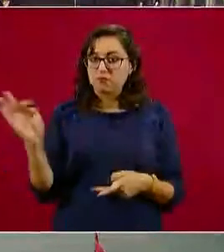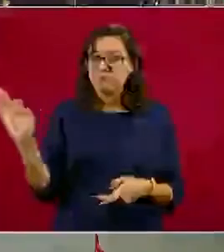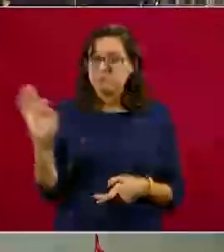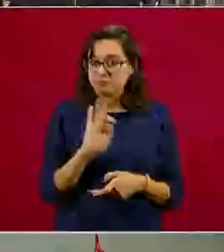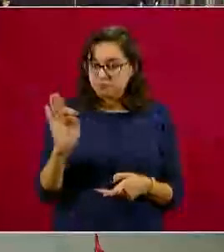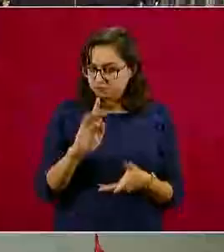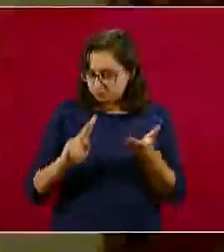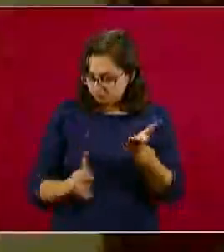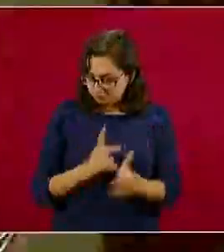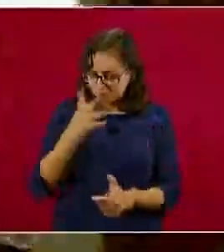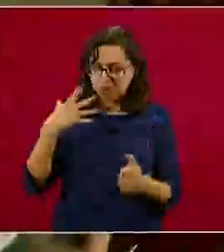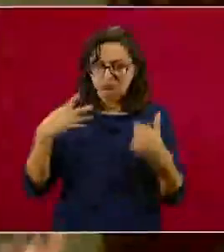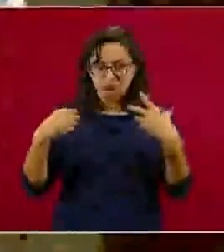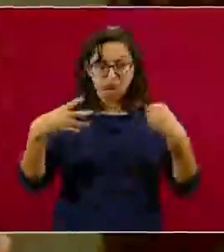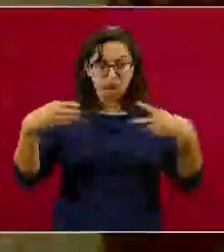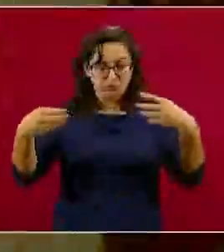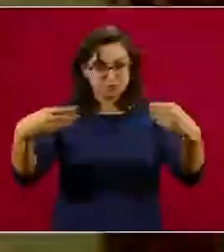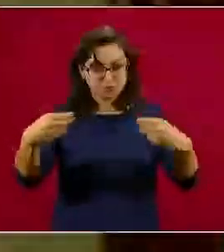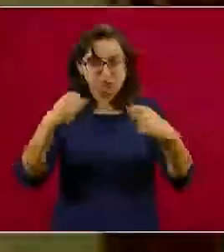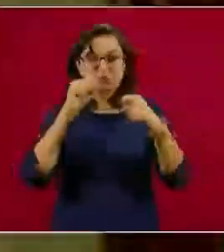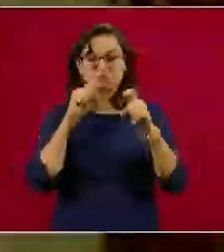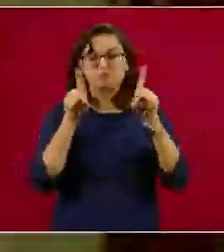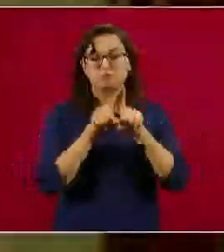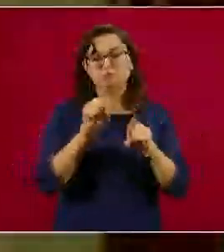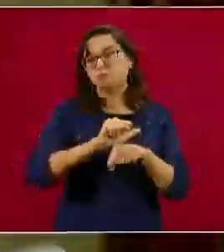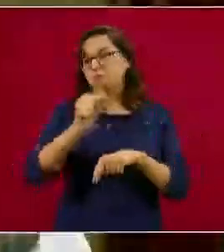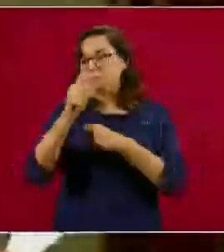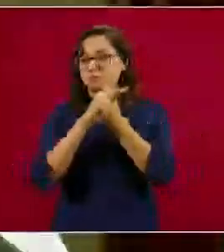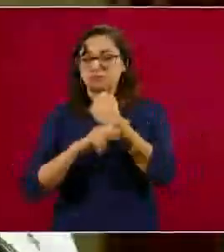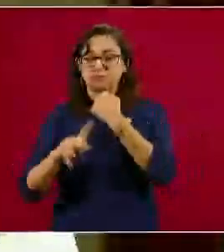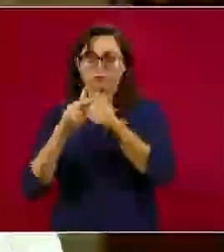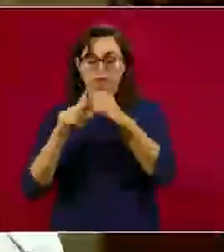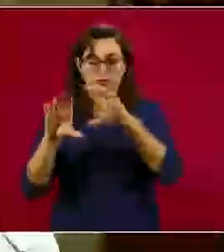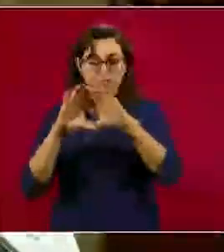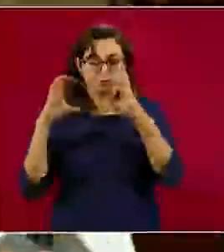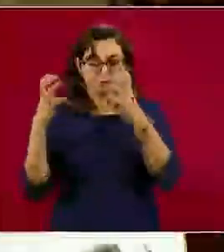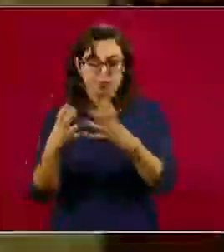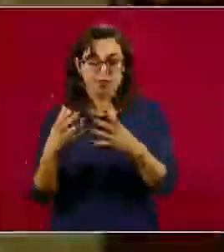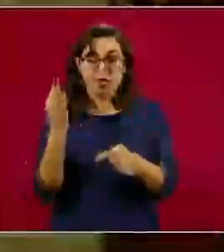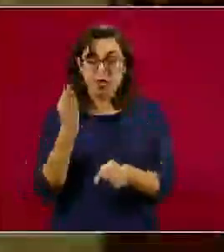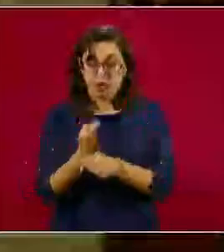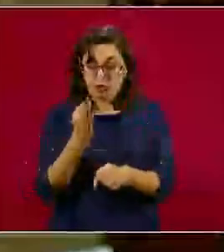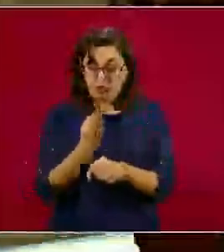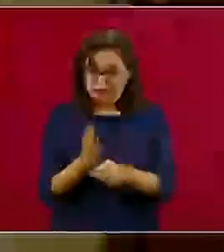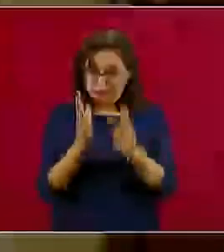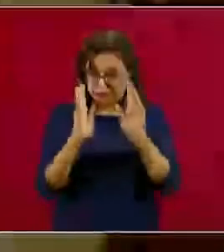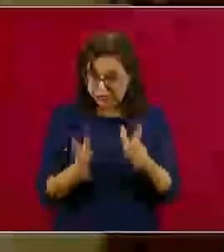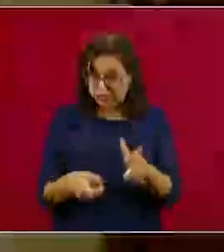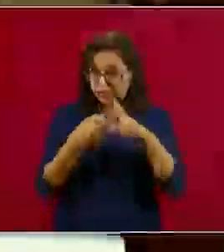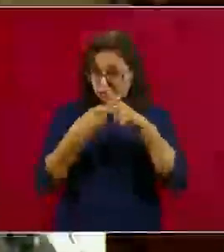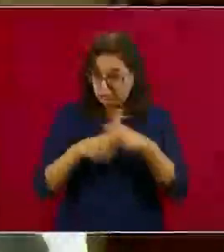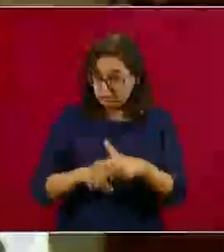demás. Y también veíamos lo que pasaba en otros lugares del mundo. Estamos ante un inminente rebrote y de ser así, ¿se